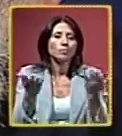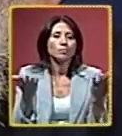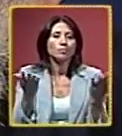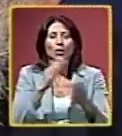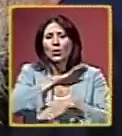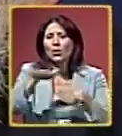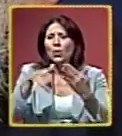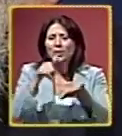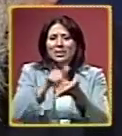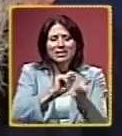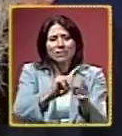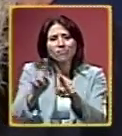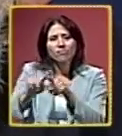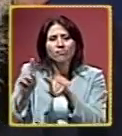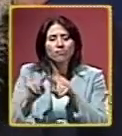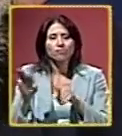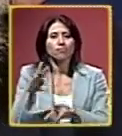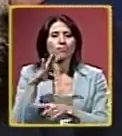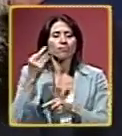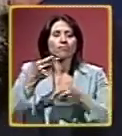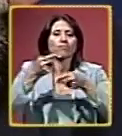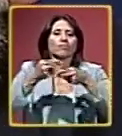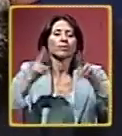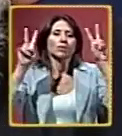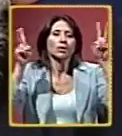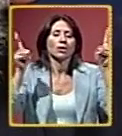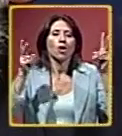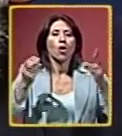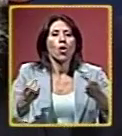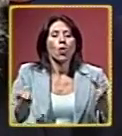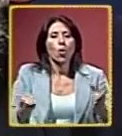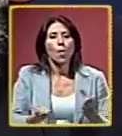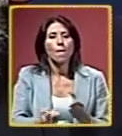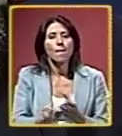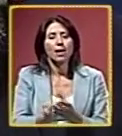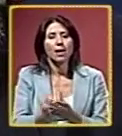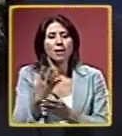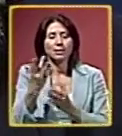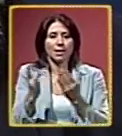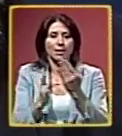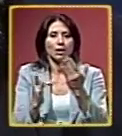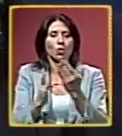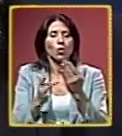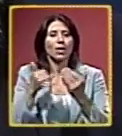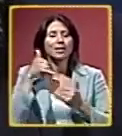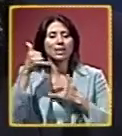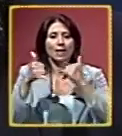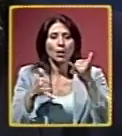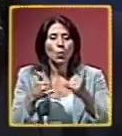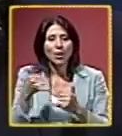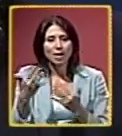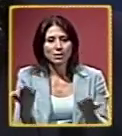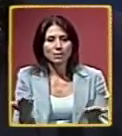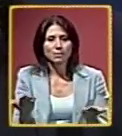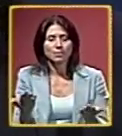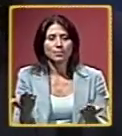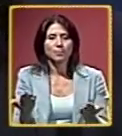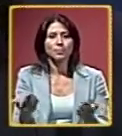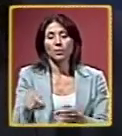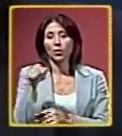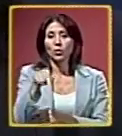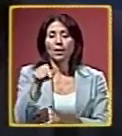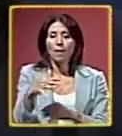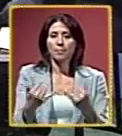todos estos medios están en lo que se llama la convergencia de las tecnologías de telecomunicaciones,